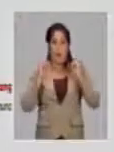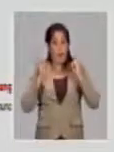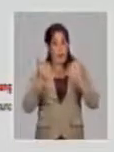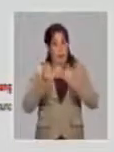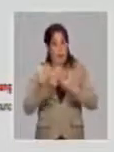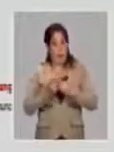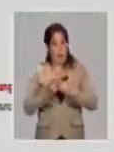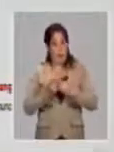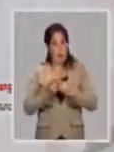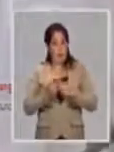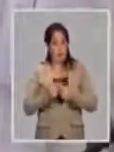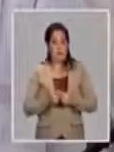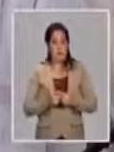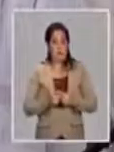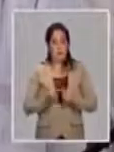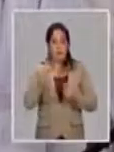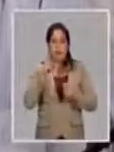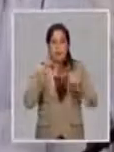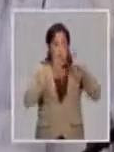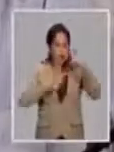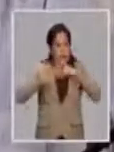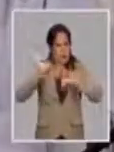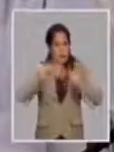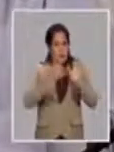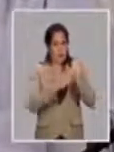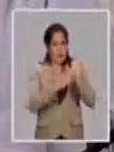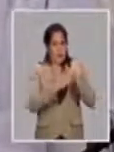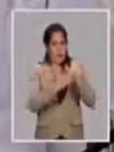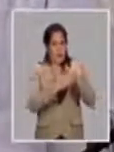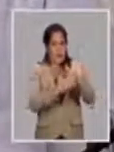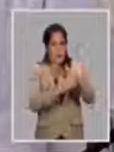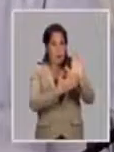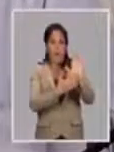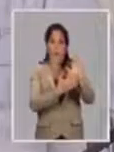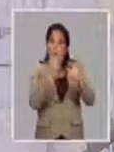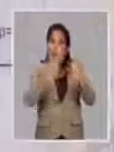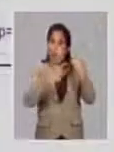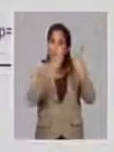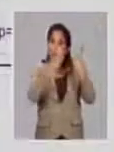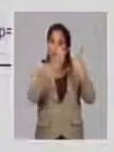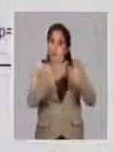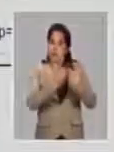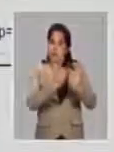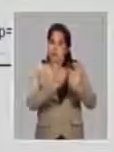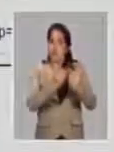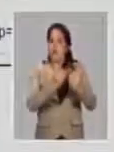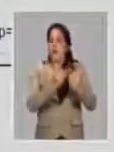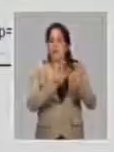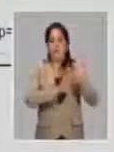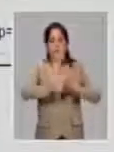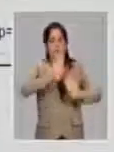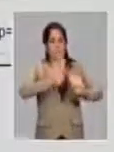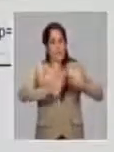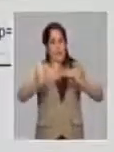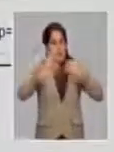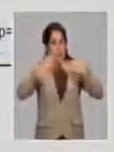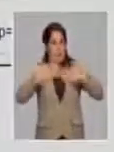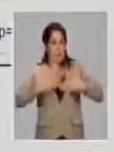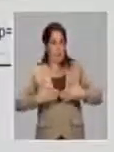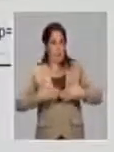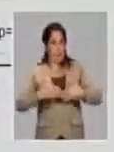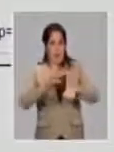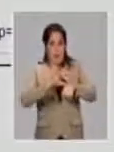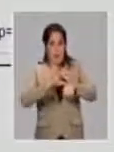general, bueno, este primer estudio, ahí se muestran algunos resultados en términos de